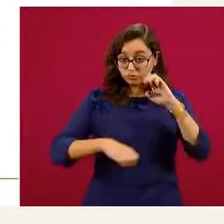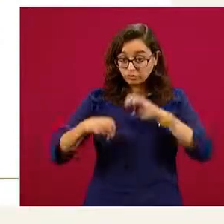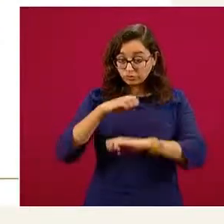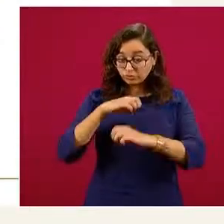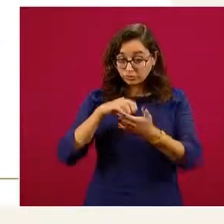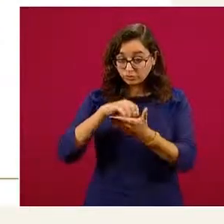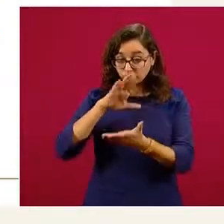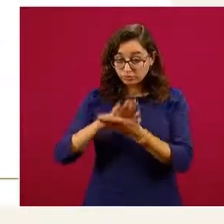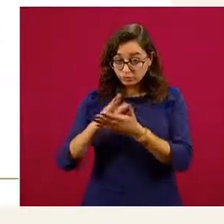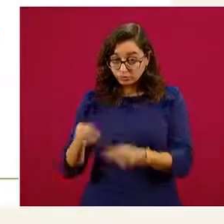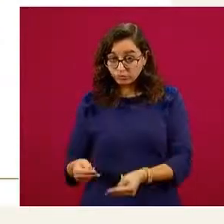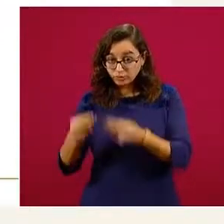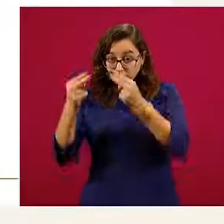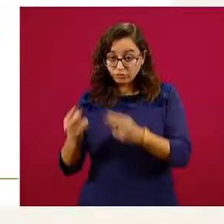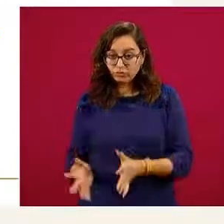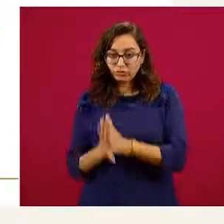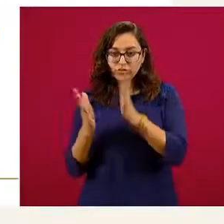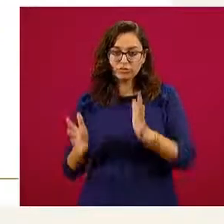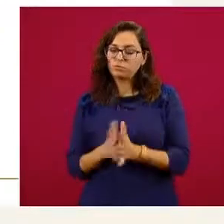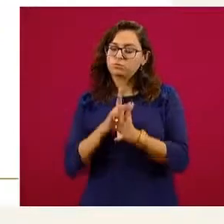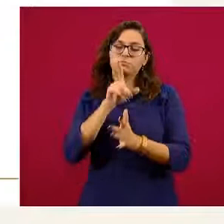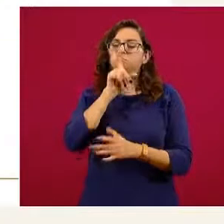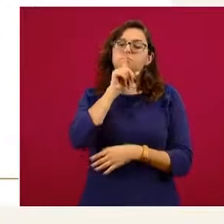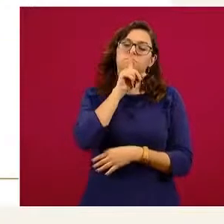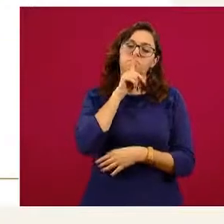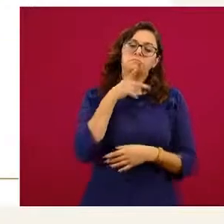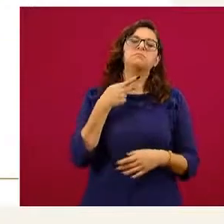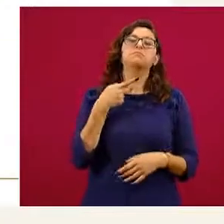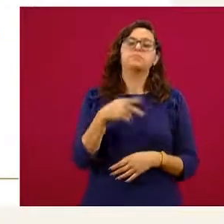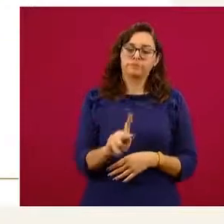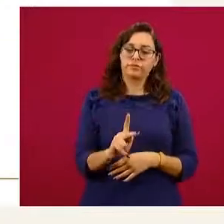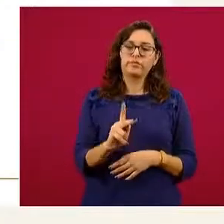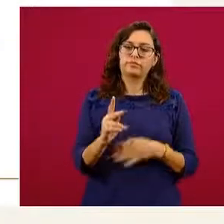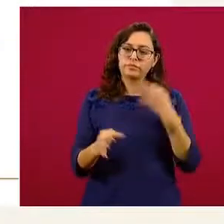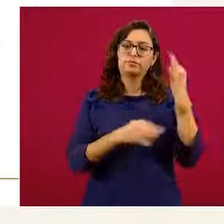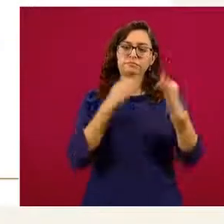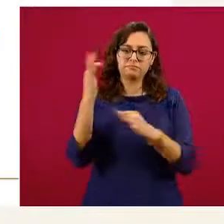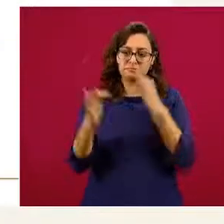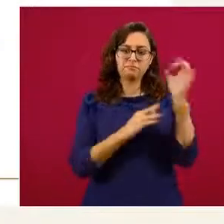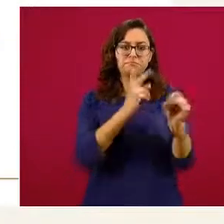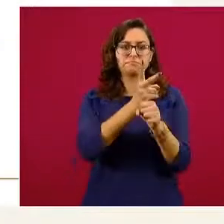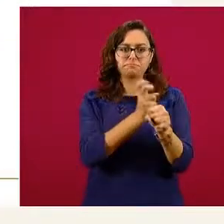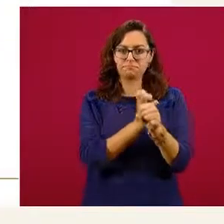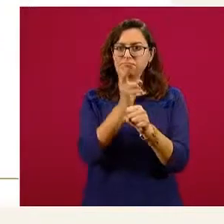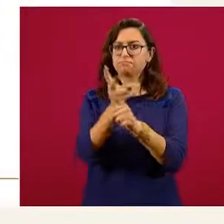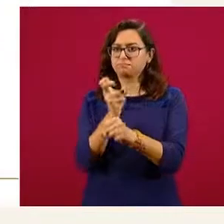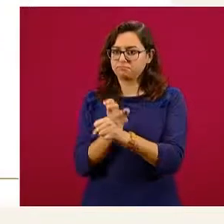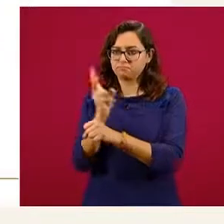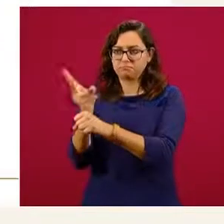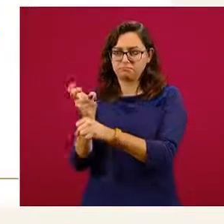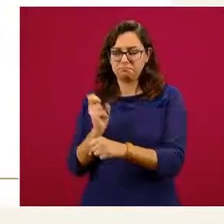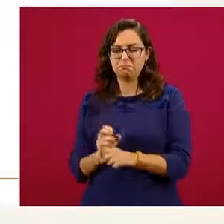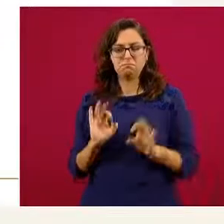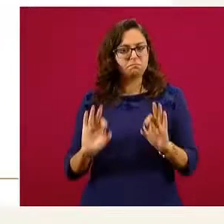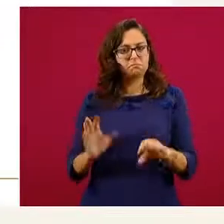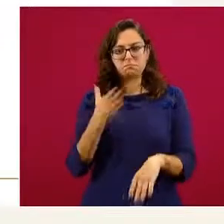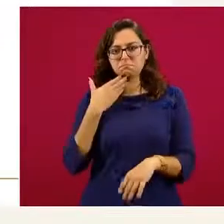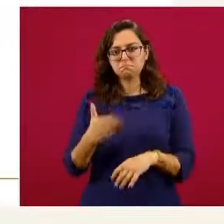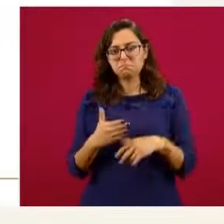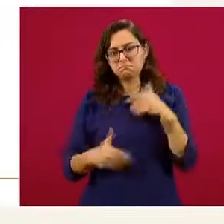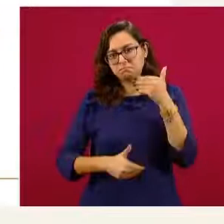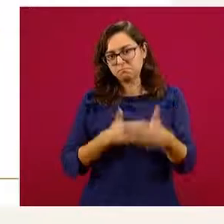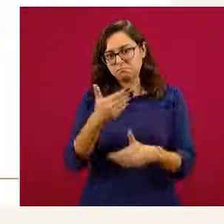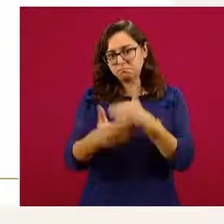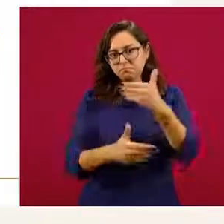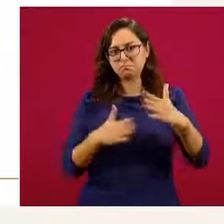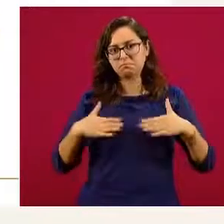pero creemos que la convocatoria pues ha tenido muy buenos resultados y confiamos en que seguirán creciendo estos números